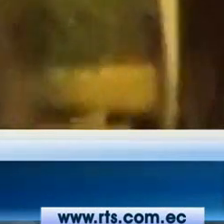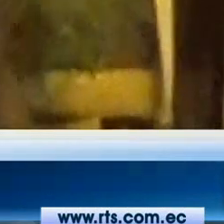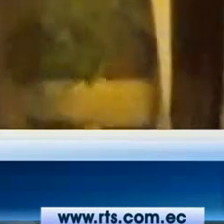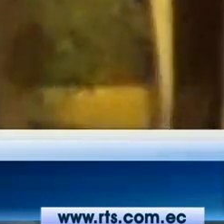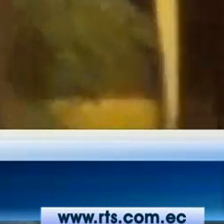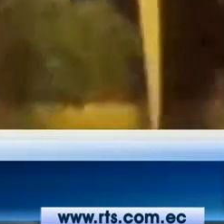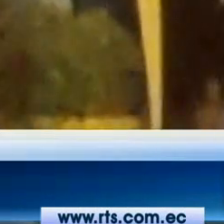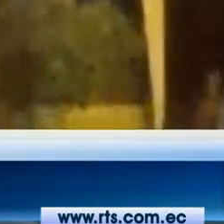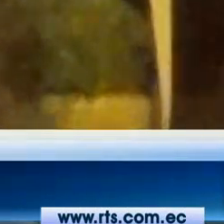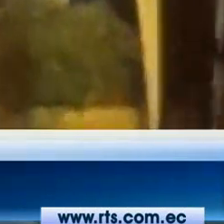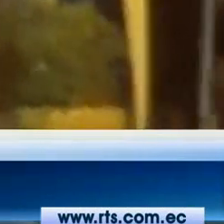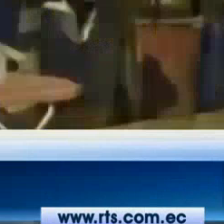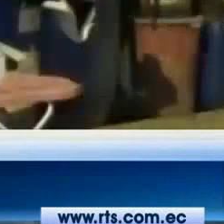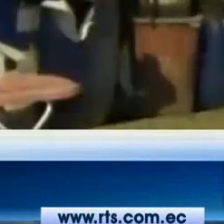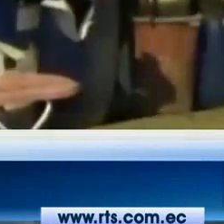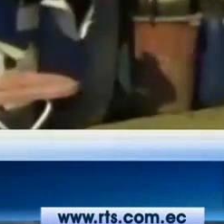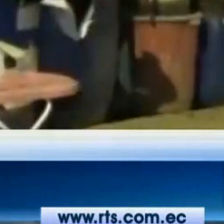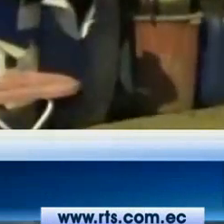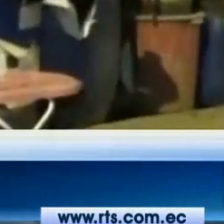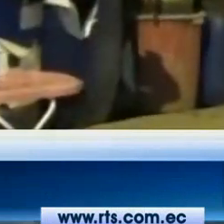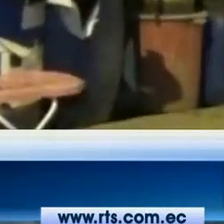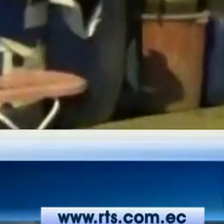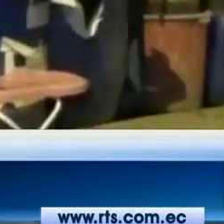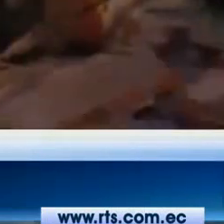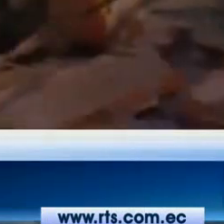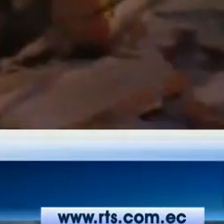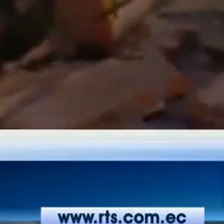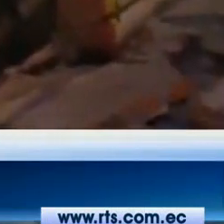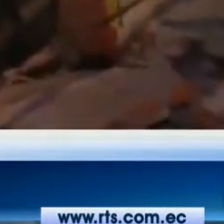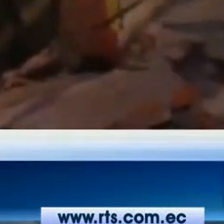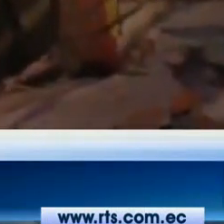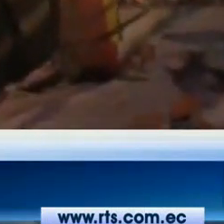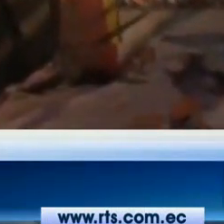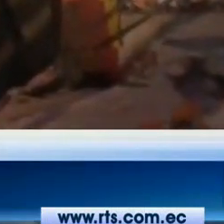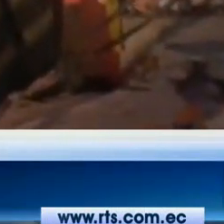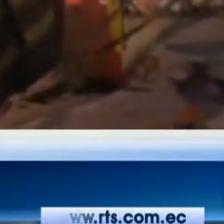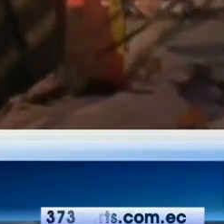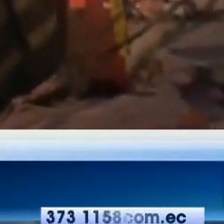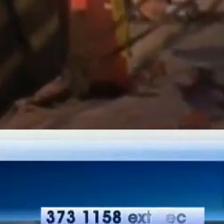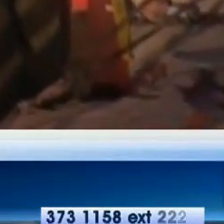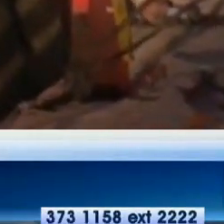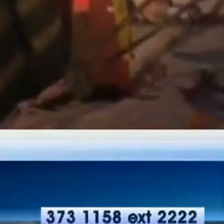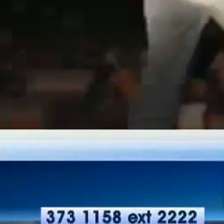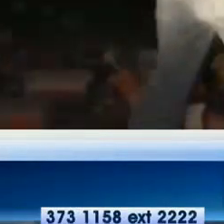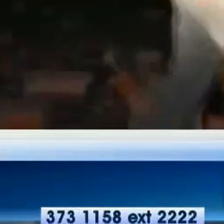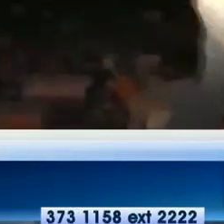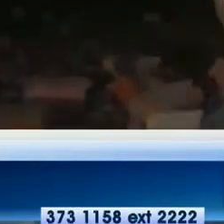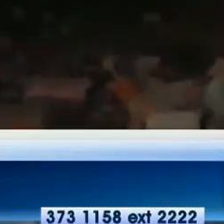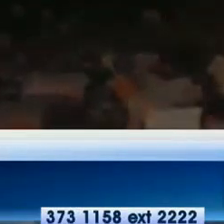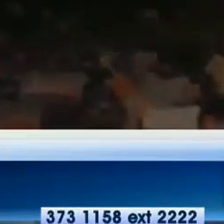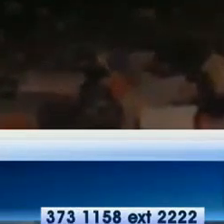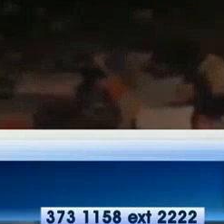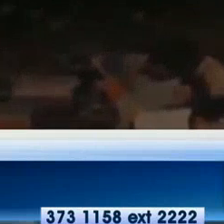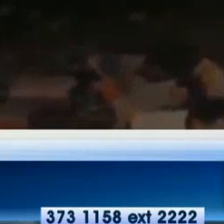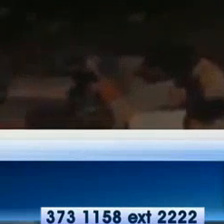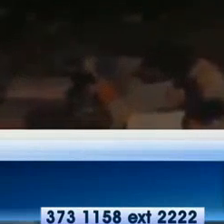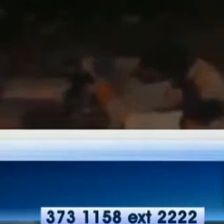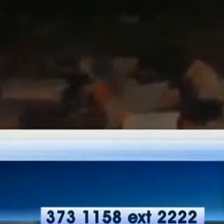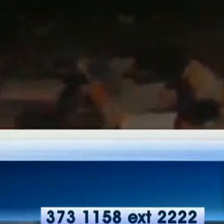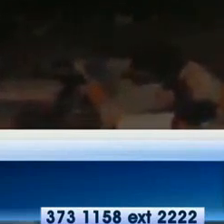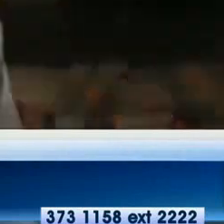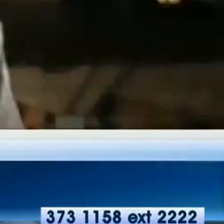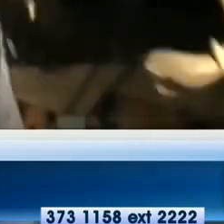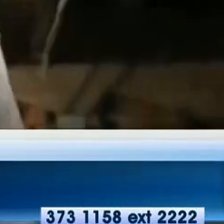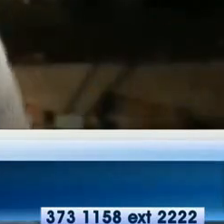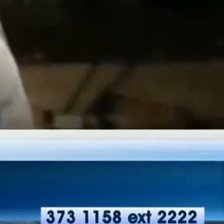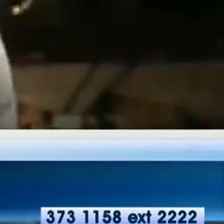es, el epicentro se habría registrado en el cantón Rocafuerte. Sin embargo, el movimiento telúrico se sintió en